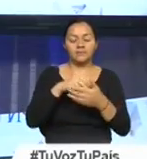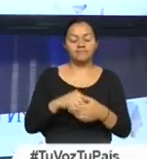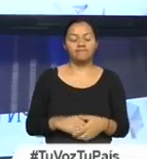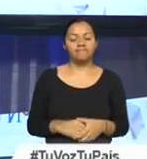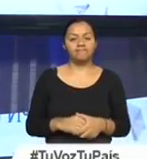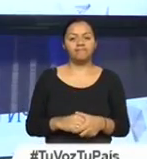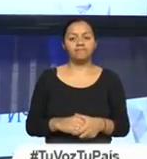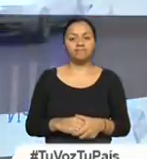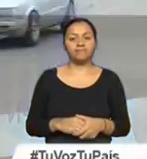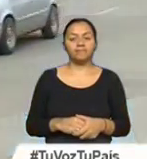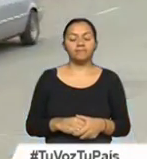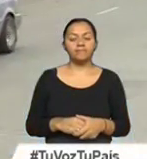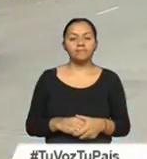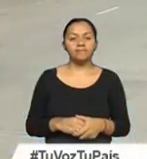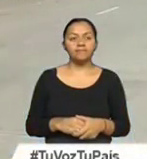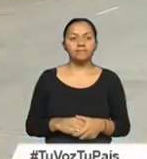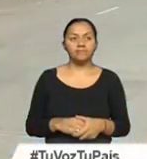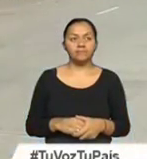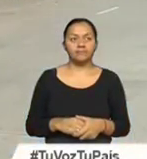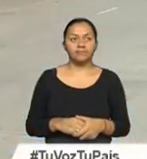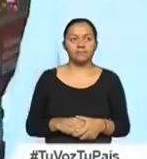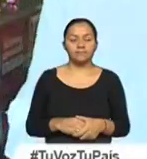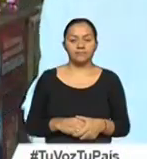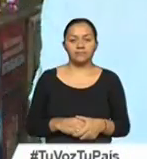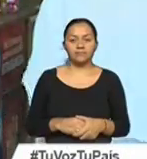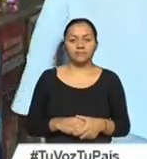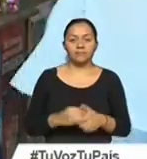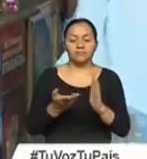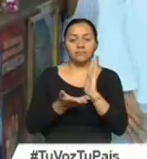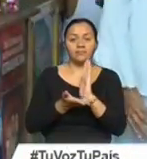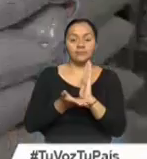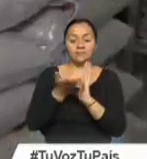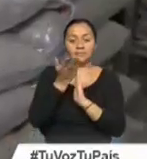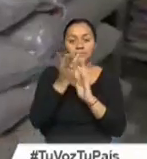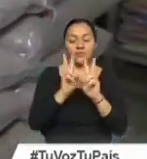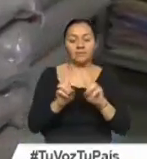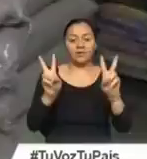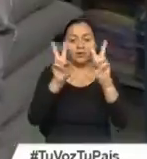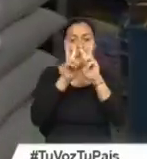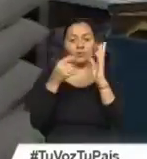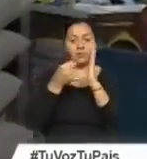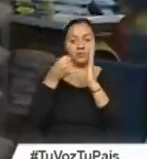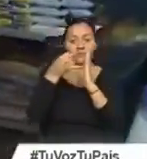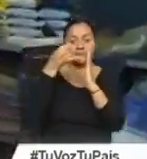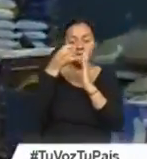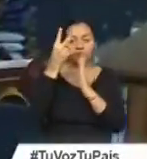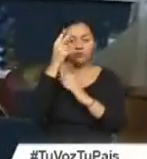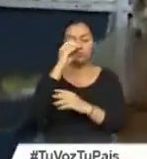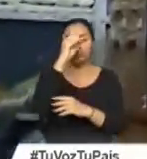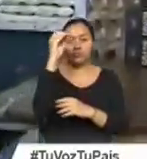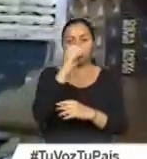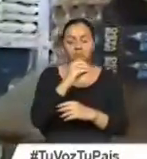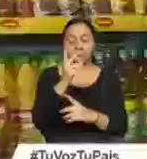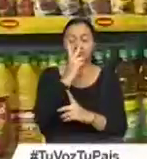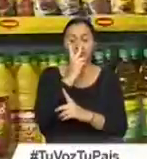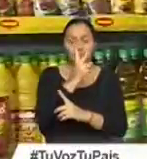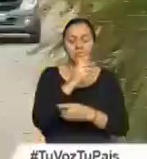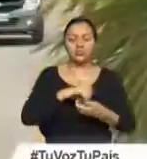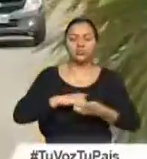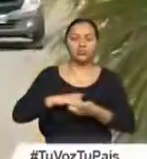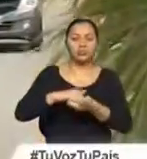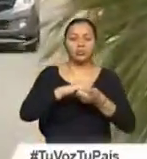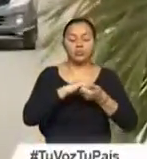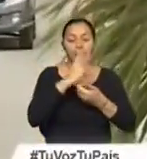pasado. Los dos puntos adicionales al impuesto al valor agregado IVA, establecidos por la Ley de Solidaridad para